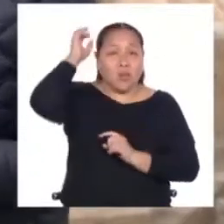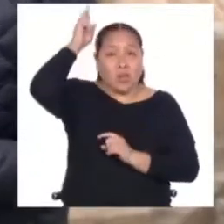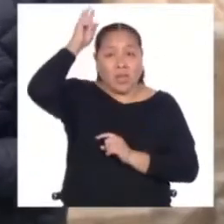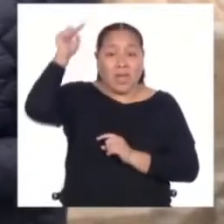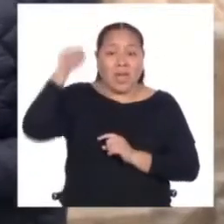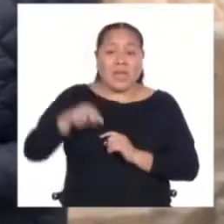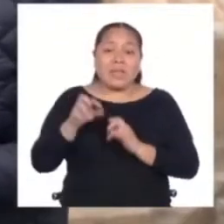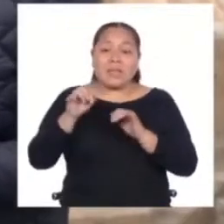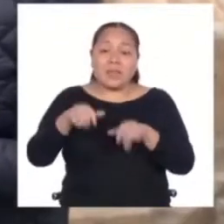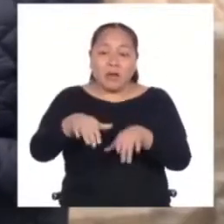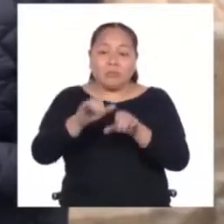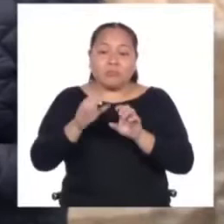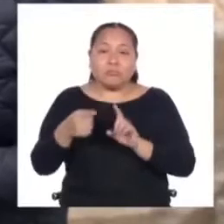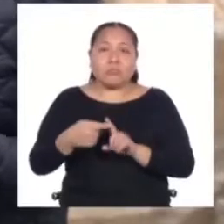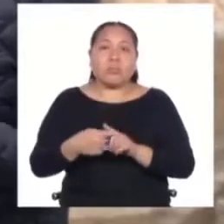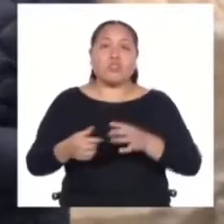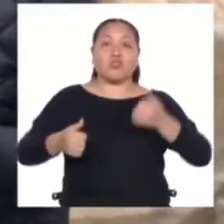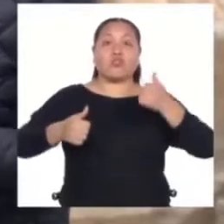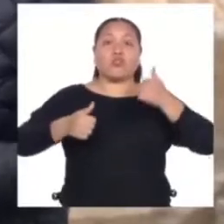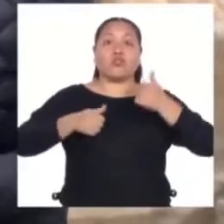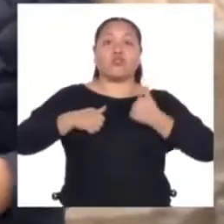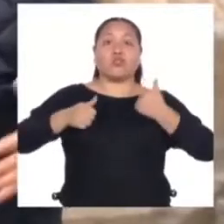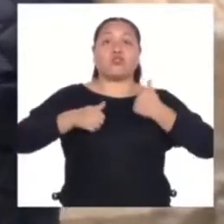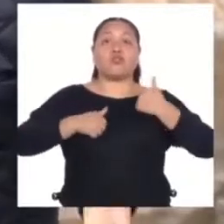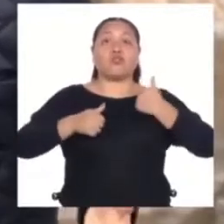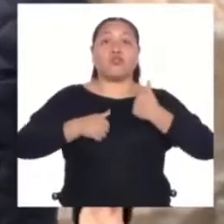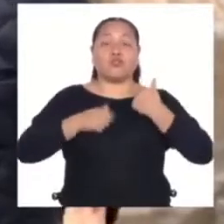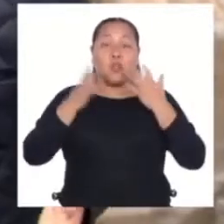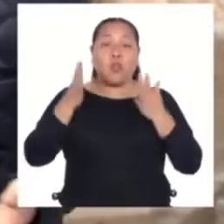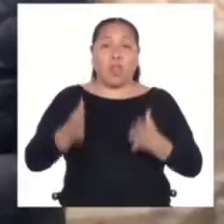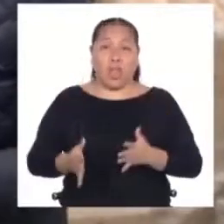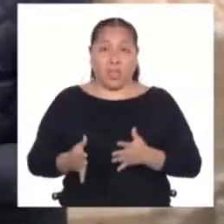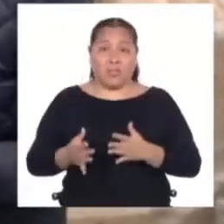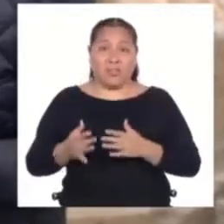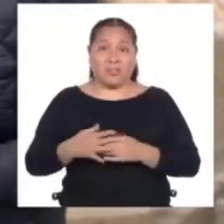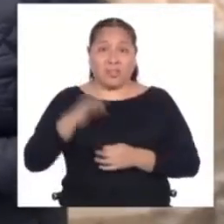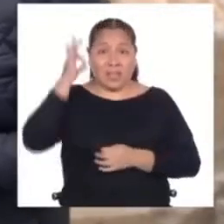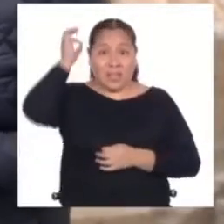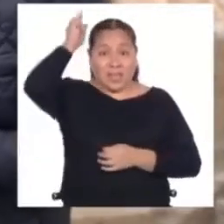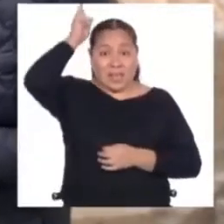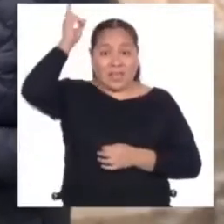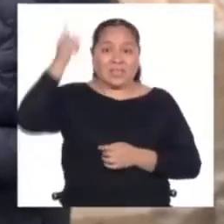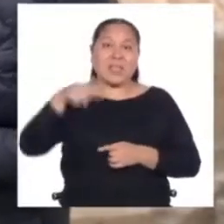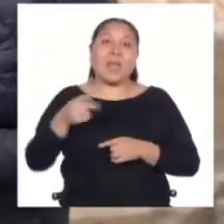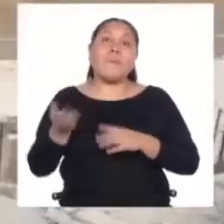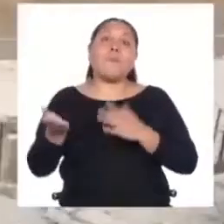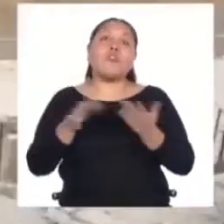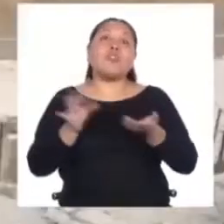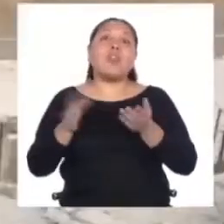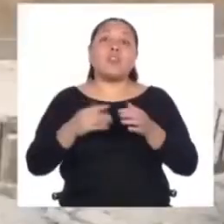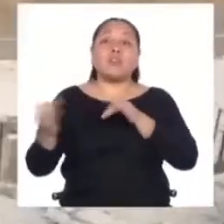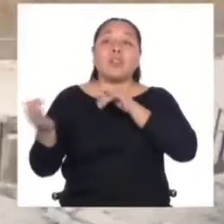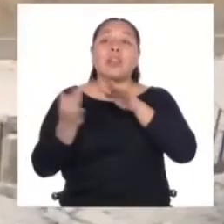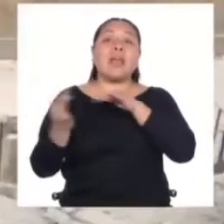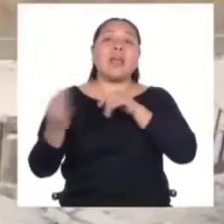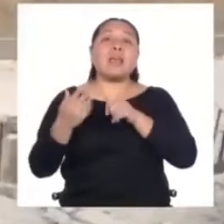soldados incas que perecieron en el enfrentamiento entre las tropas rebeldes y las huestes españolas.